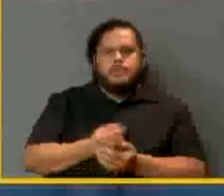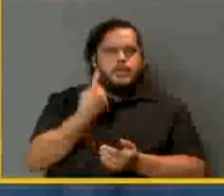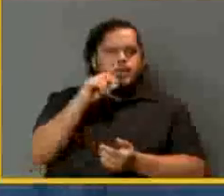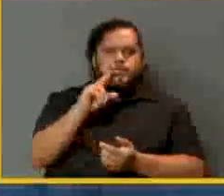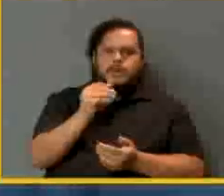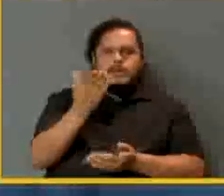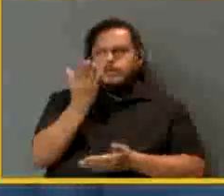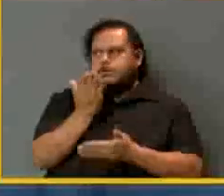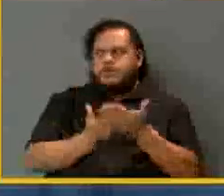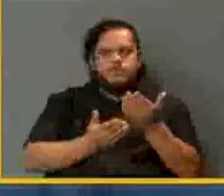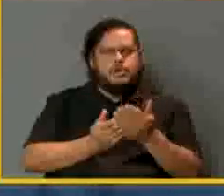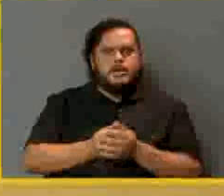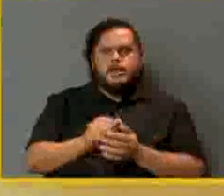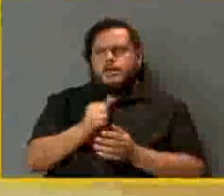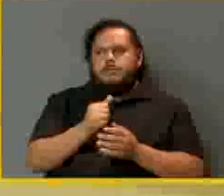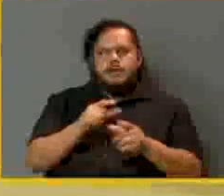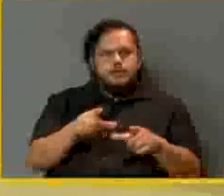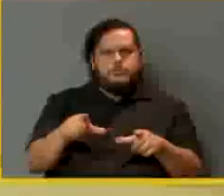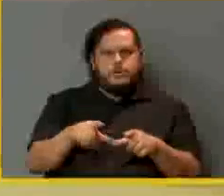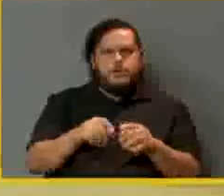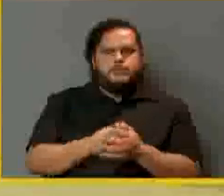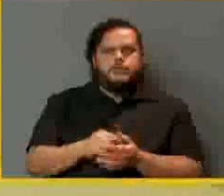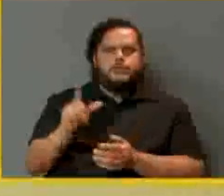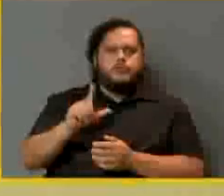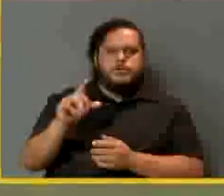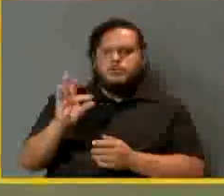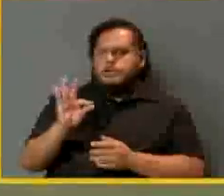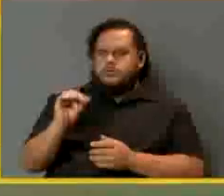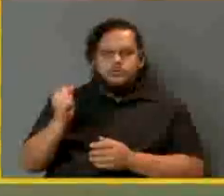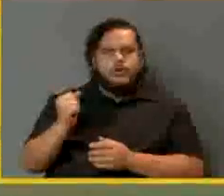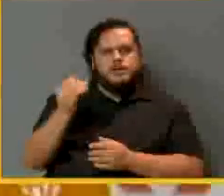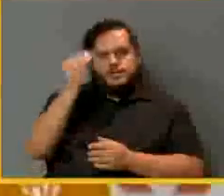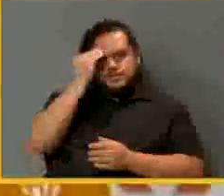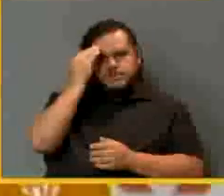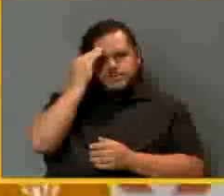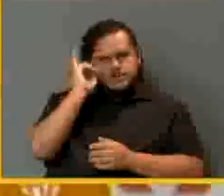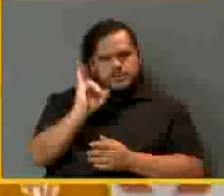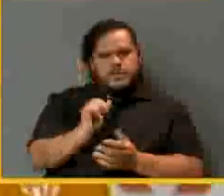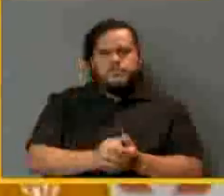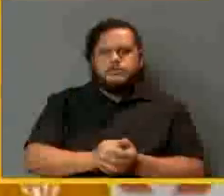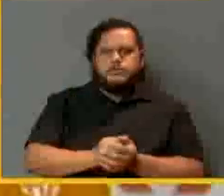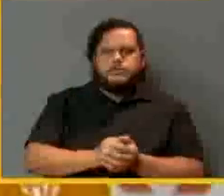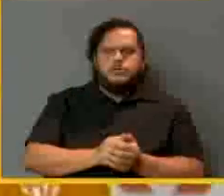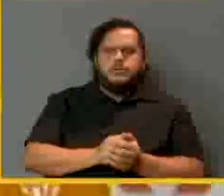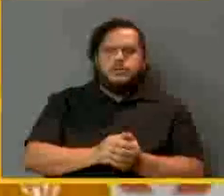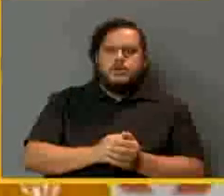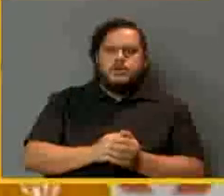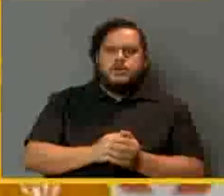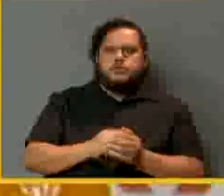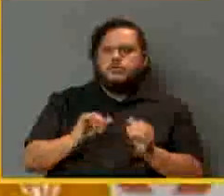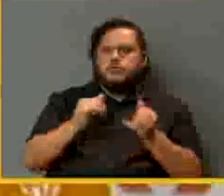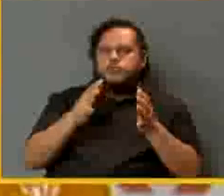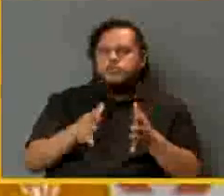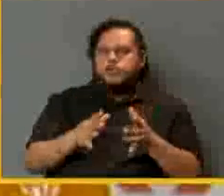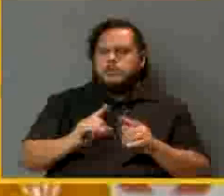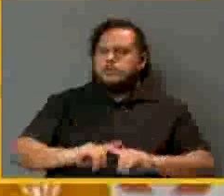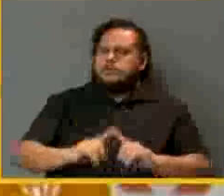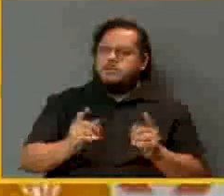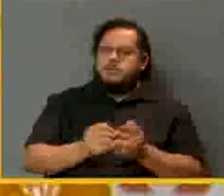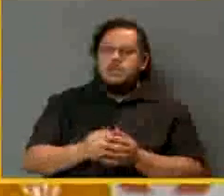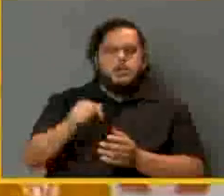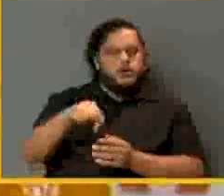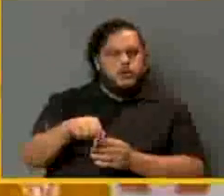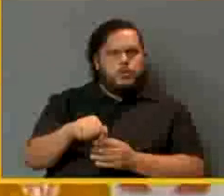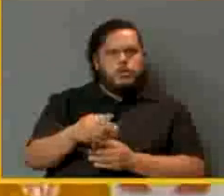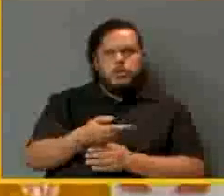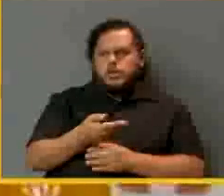que no se fuera para otro lado. El Fernando Suárez es consciente de ello. Es un jugador distinto. De pronto es hoy,